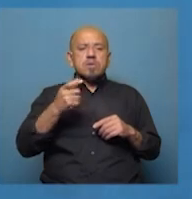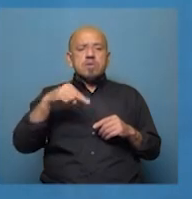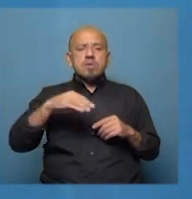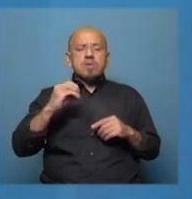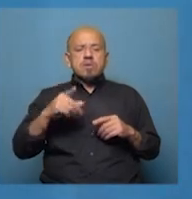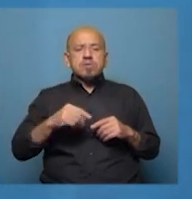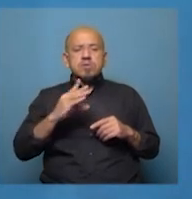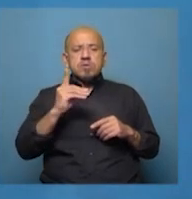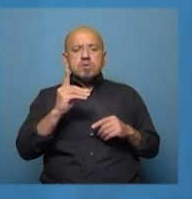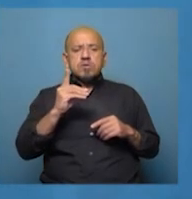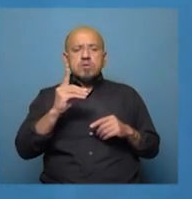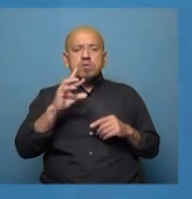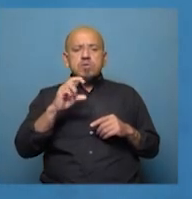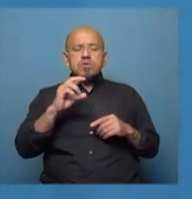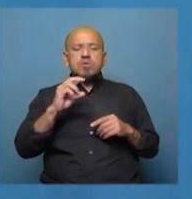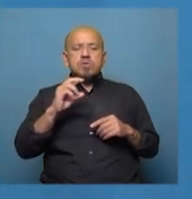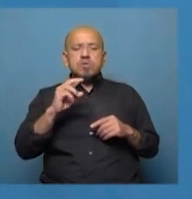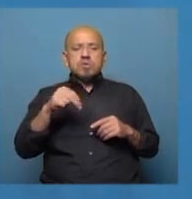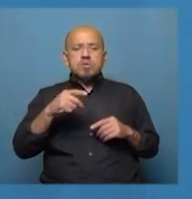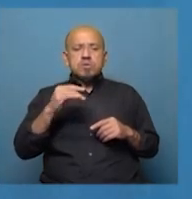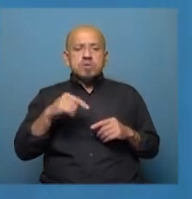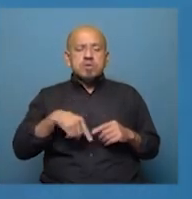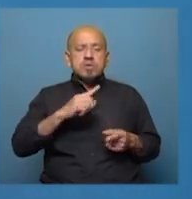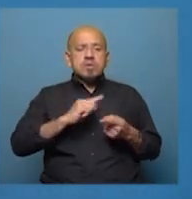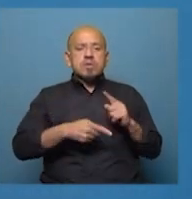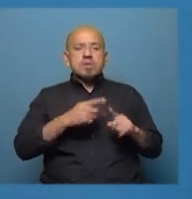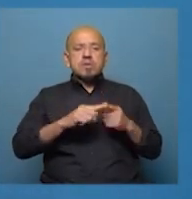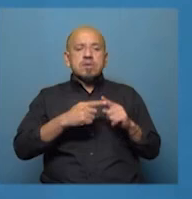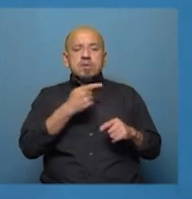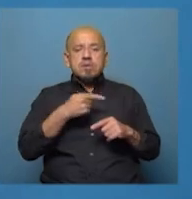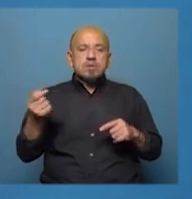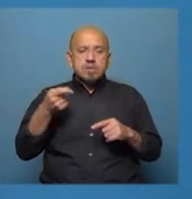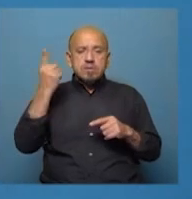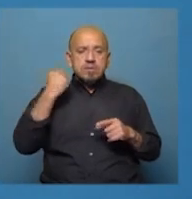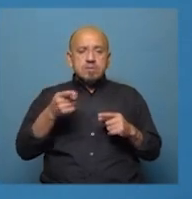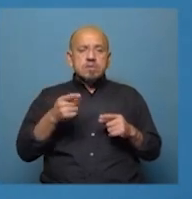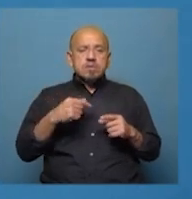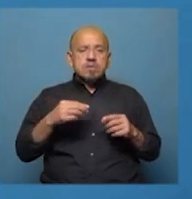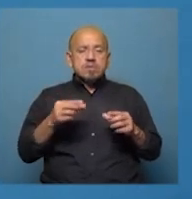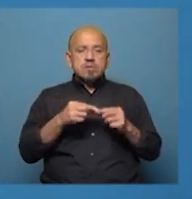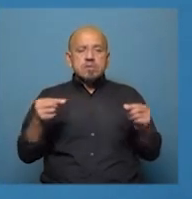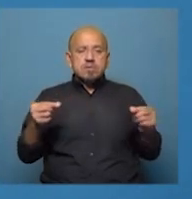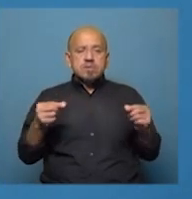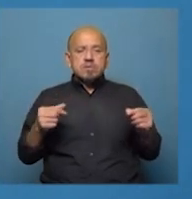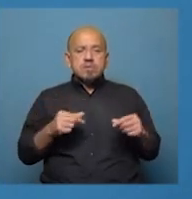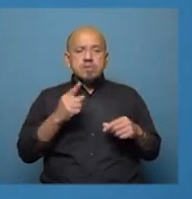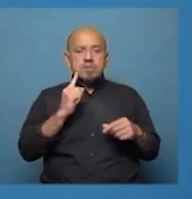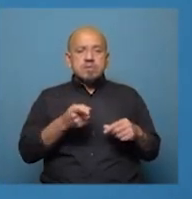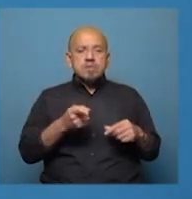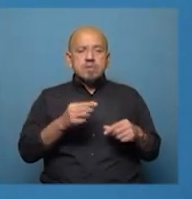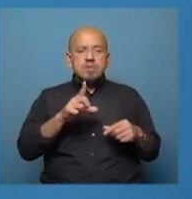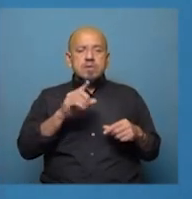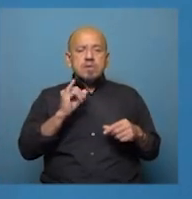loratadina estuve en el en La teja la semana pasada y no encontraban las tiritas para la prueba de glicemia